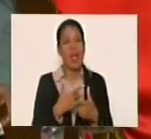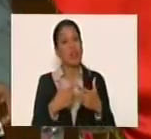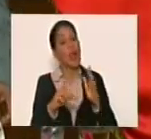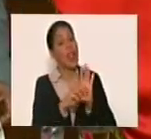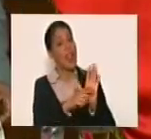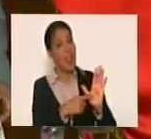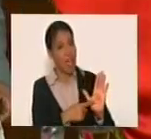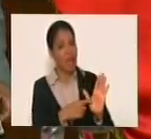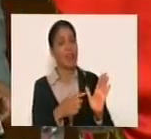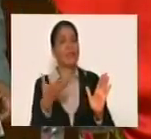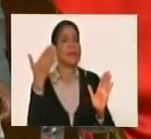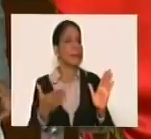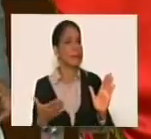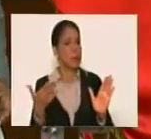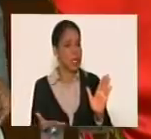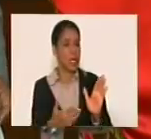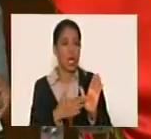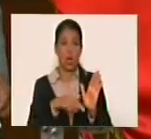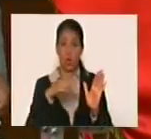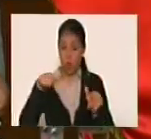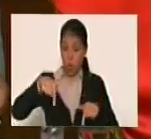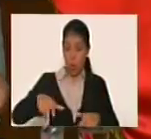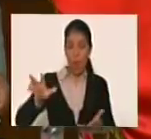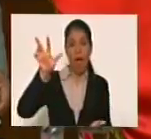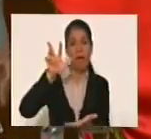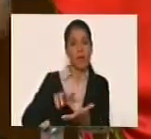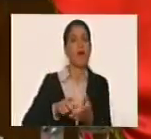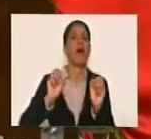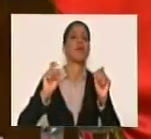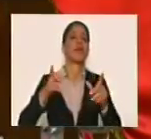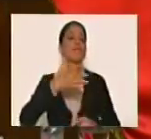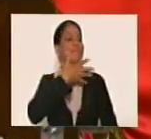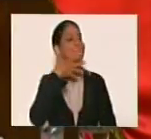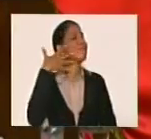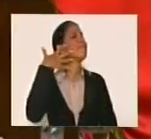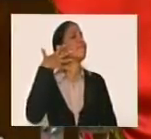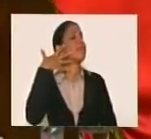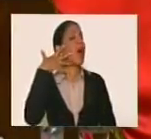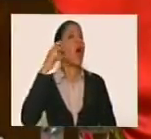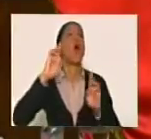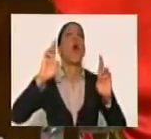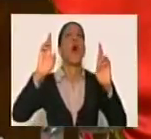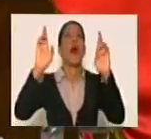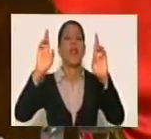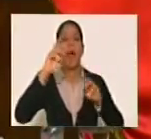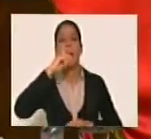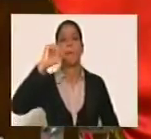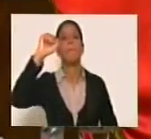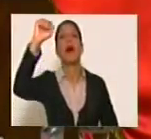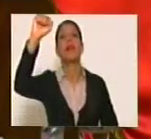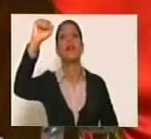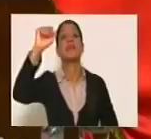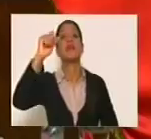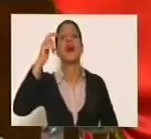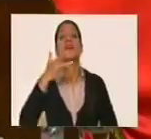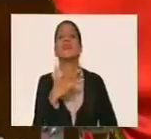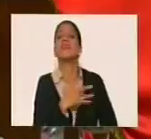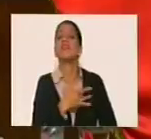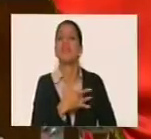de lo que estamos aprobando. Y ojalá, yo estoy seguro que nuestro presidente Nicolás Maduro se siente